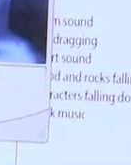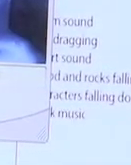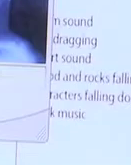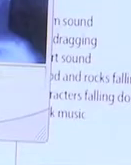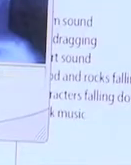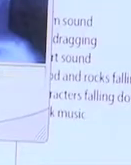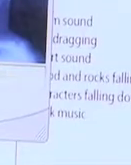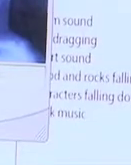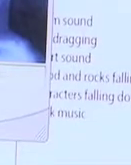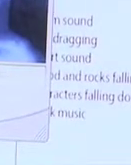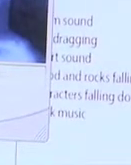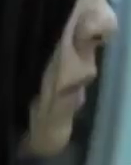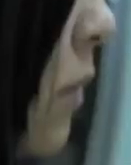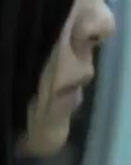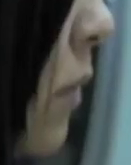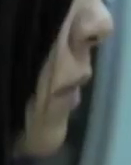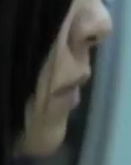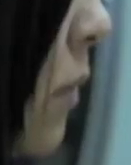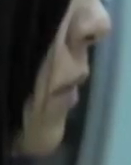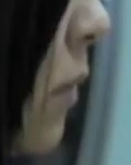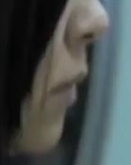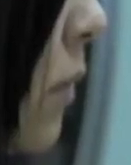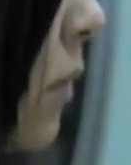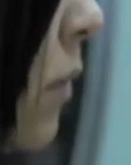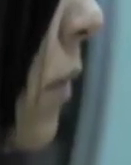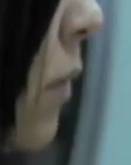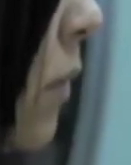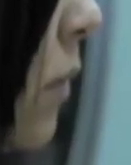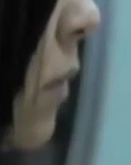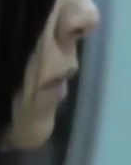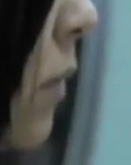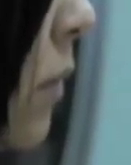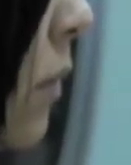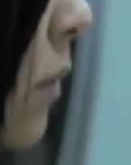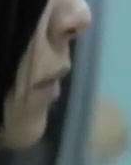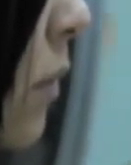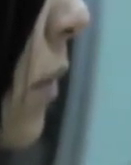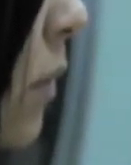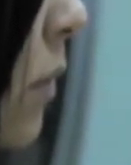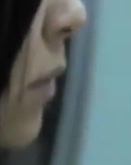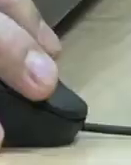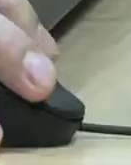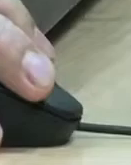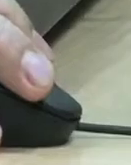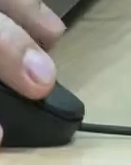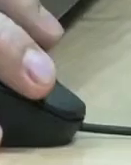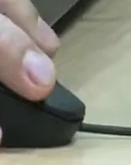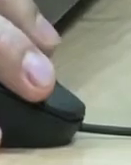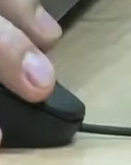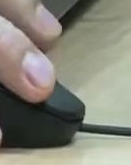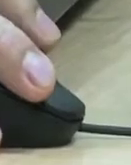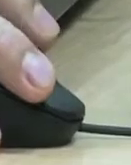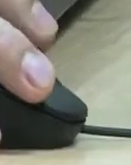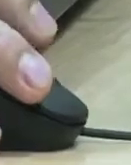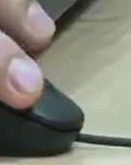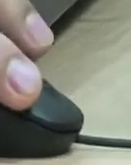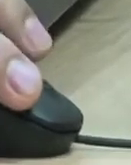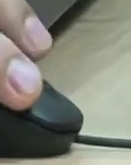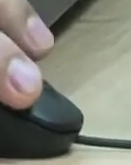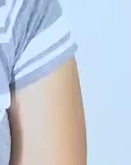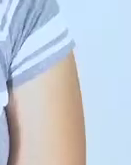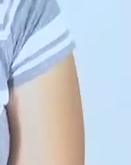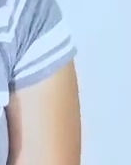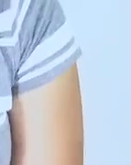año con equipos de trabajo no muy digamos, expertos en el tema que se puedan ir fortaleciendo a través de la